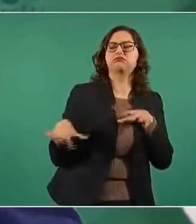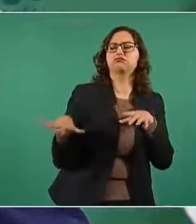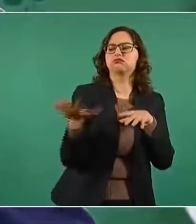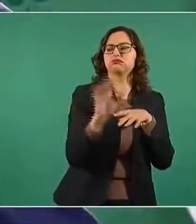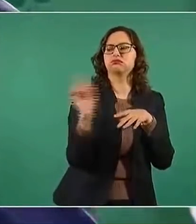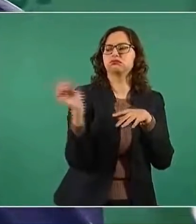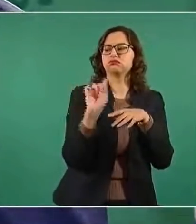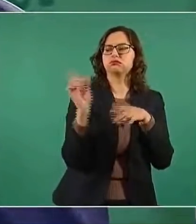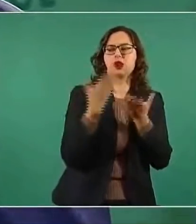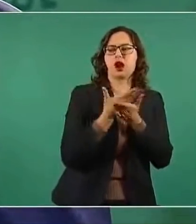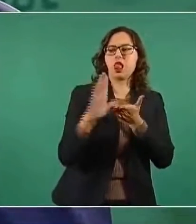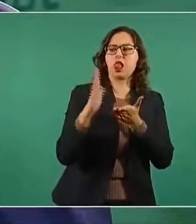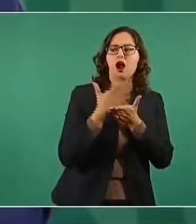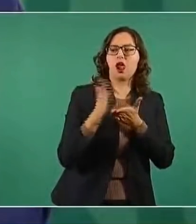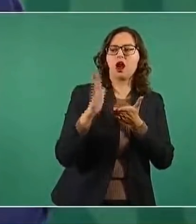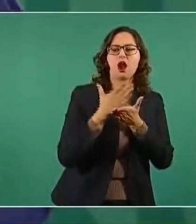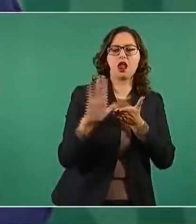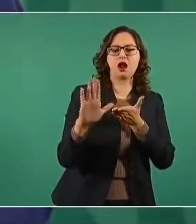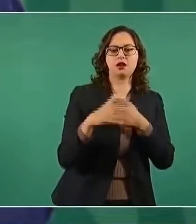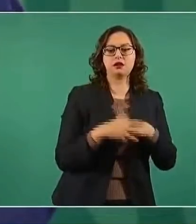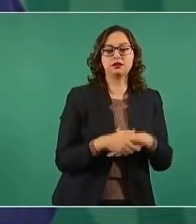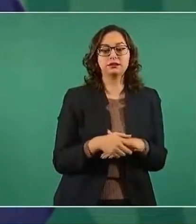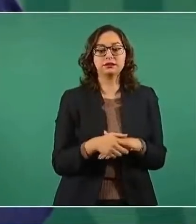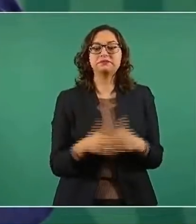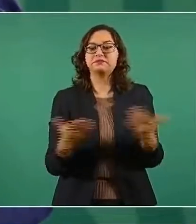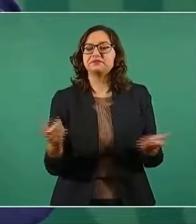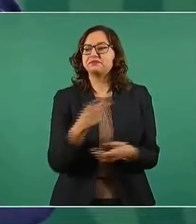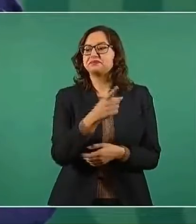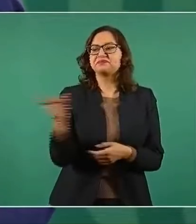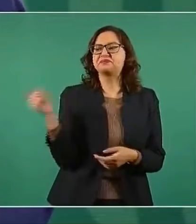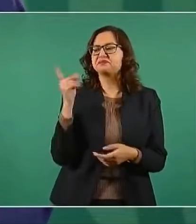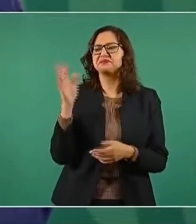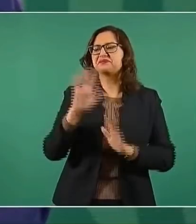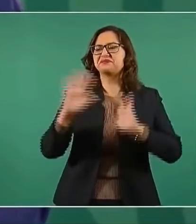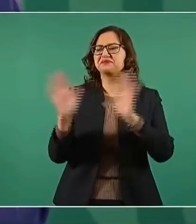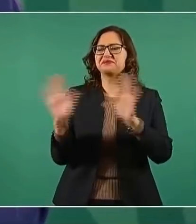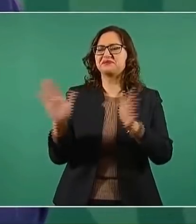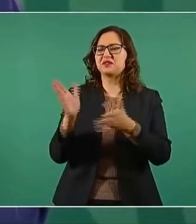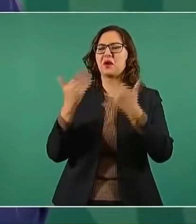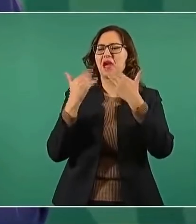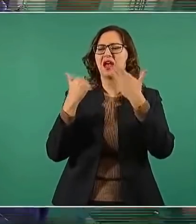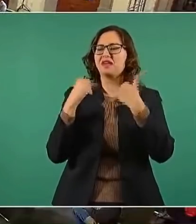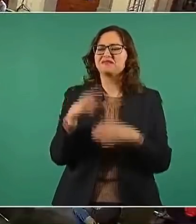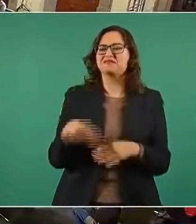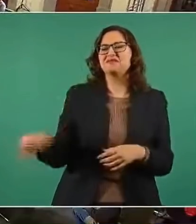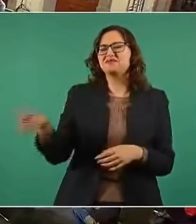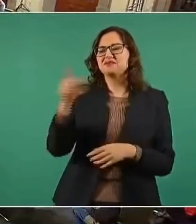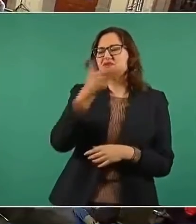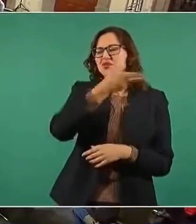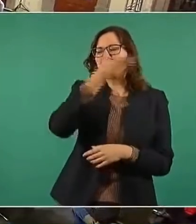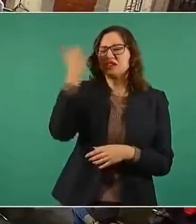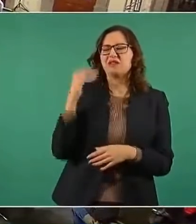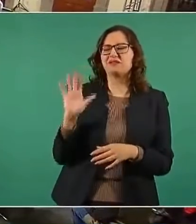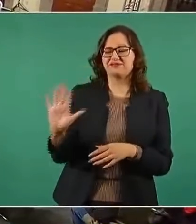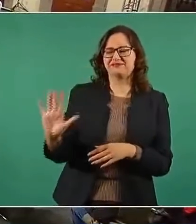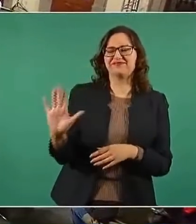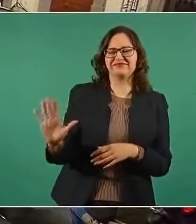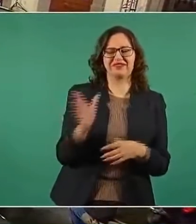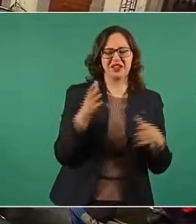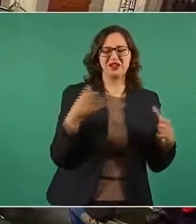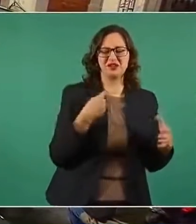el pueblo no lo tomaba en cuenta. Además decían el pueblo no existe, esto lo arreglamos